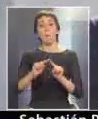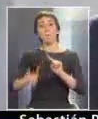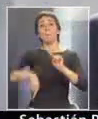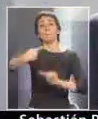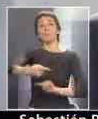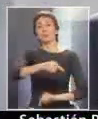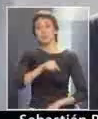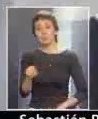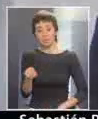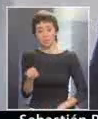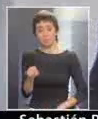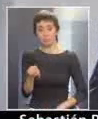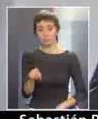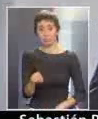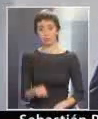semana,